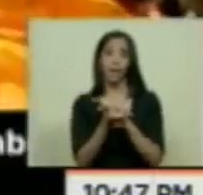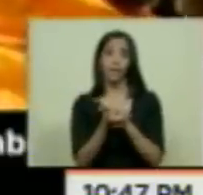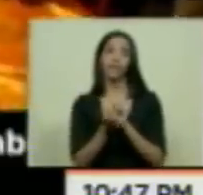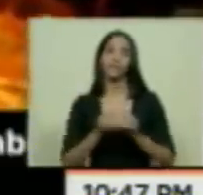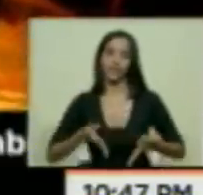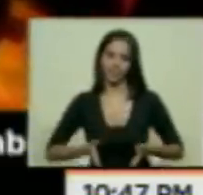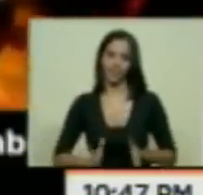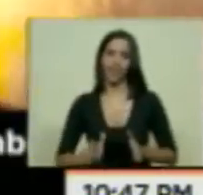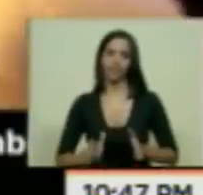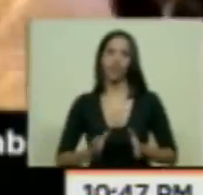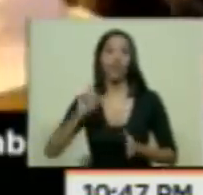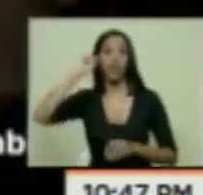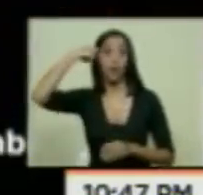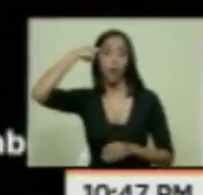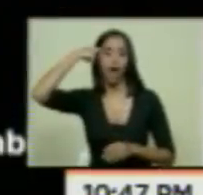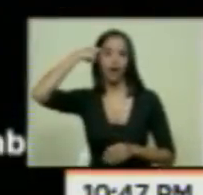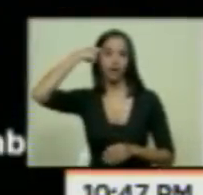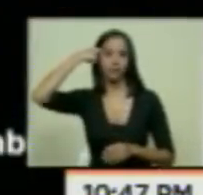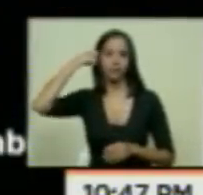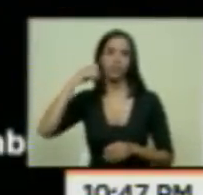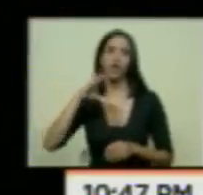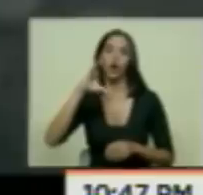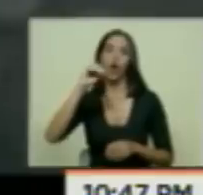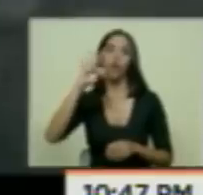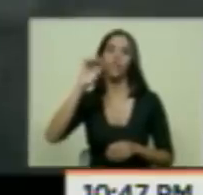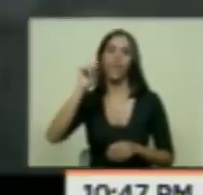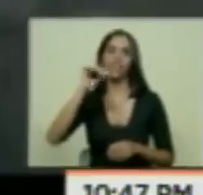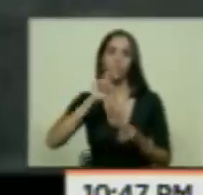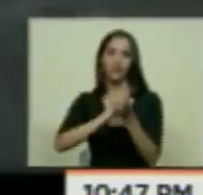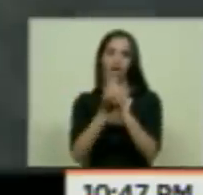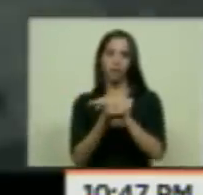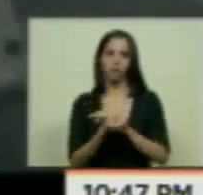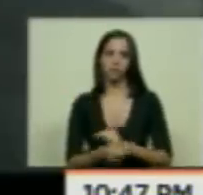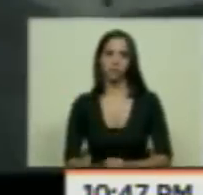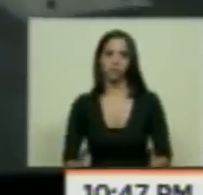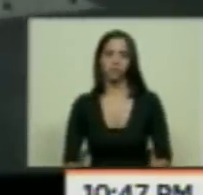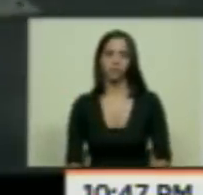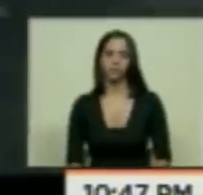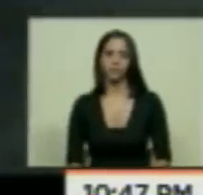naciendo. Recuérdalo, Cofradía para el Cambio.